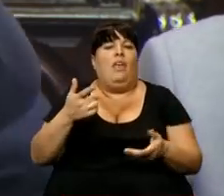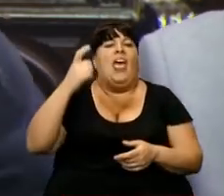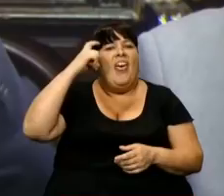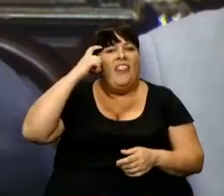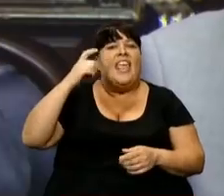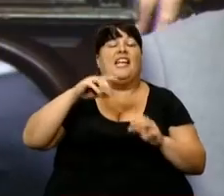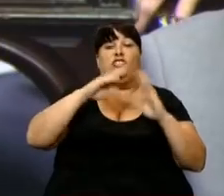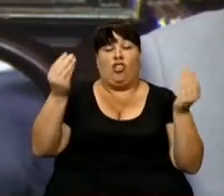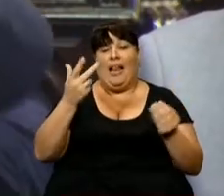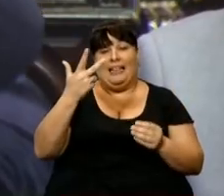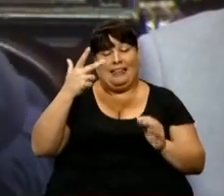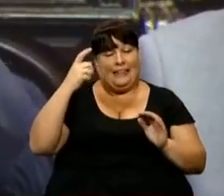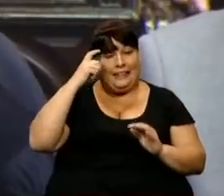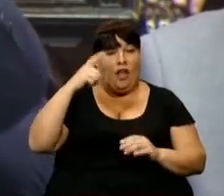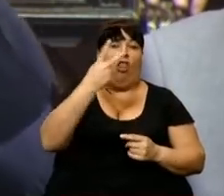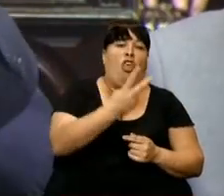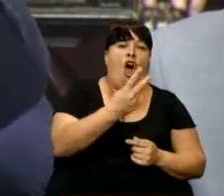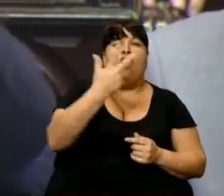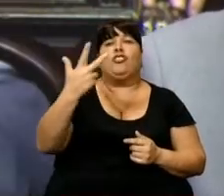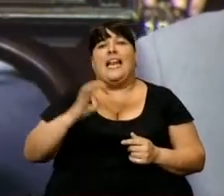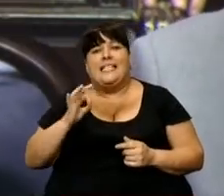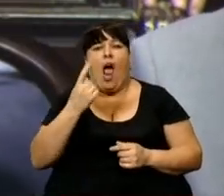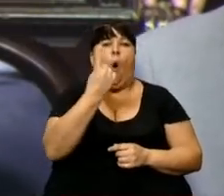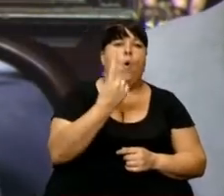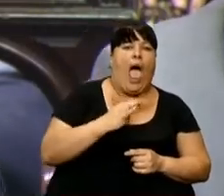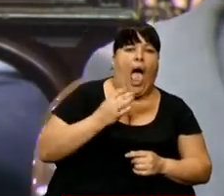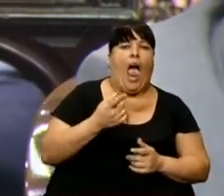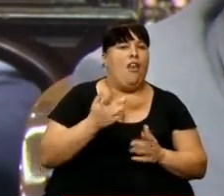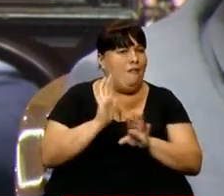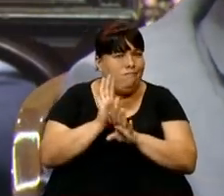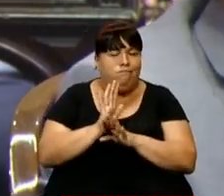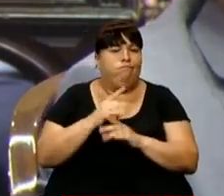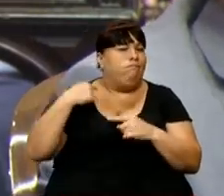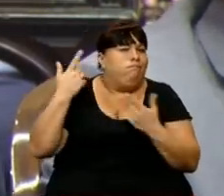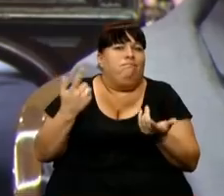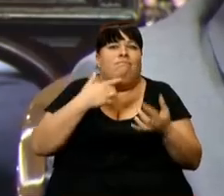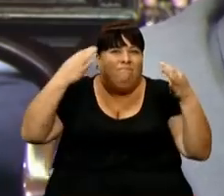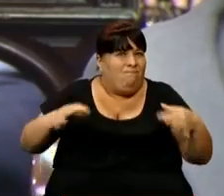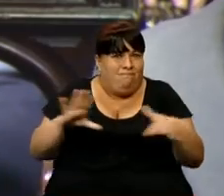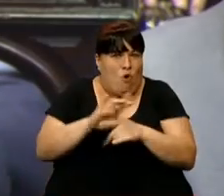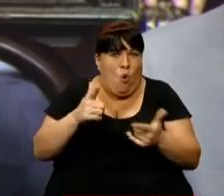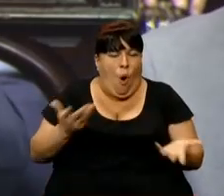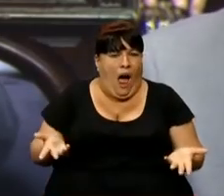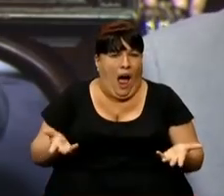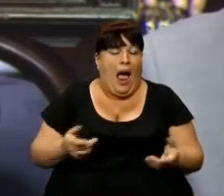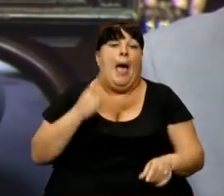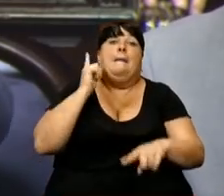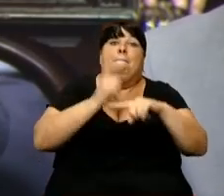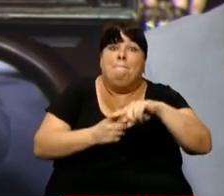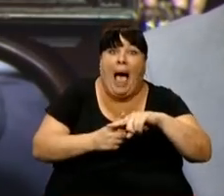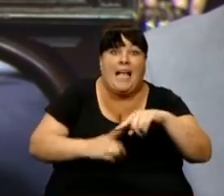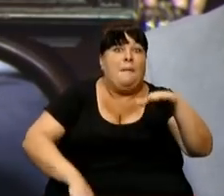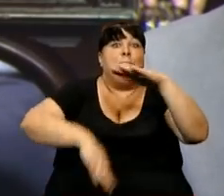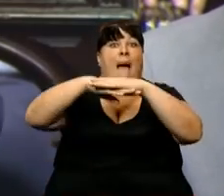tenido 10 de 3 años, otros de 2, otros de 1. Es decir, que es impredecible. Y si además le ponen